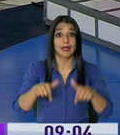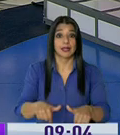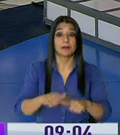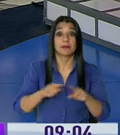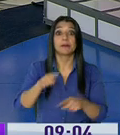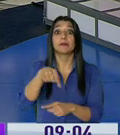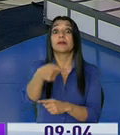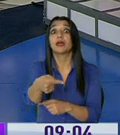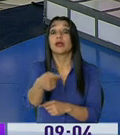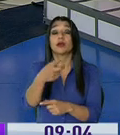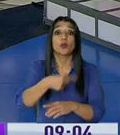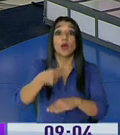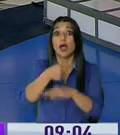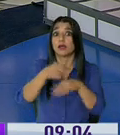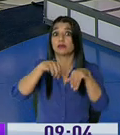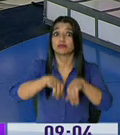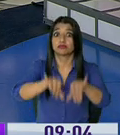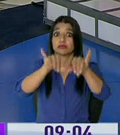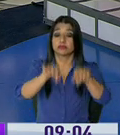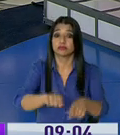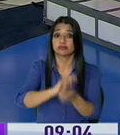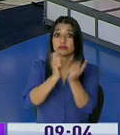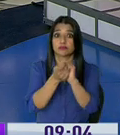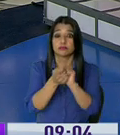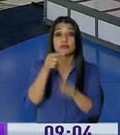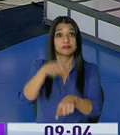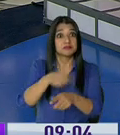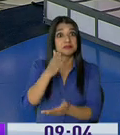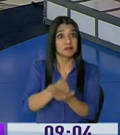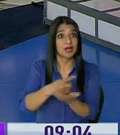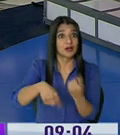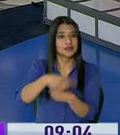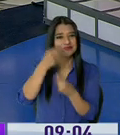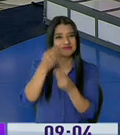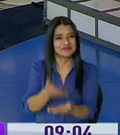Las de aquí. Pero las otras, pues tienen que estructurar. Vamos un corte. Nos vamos a